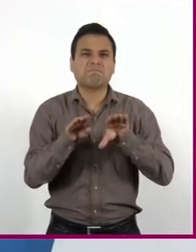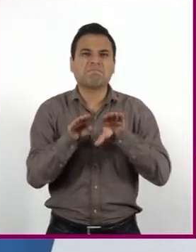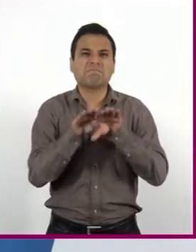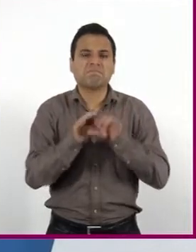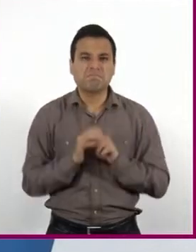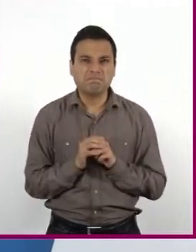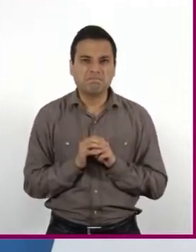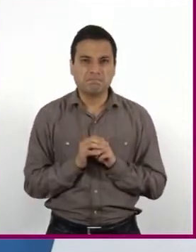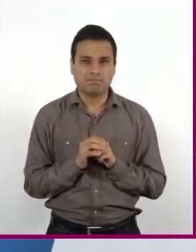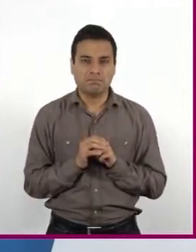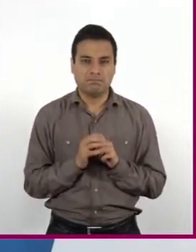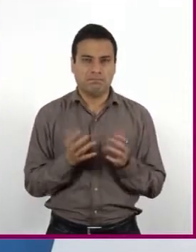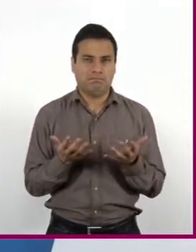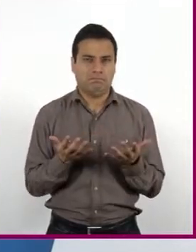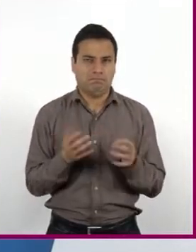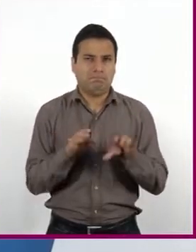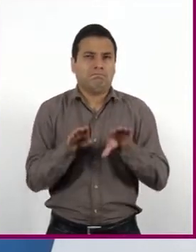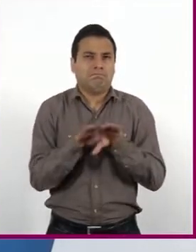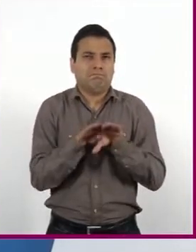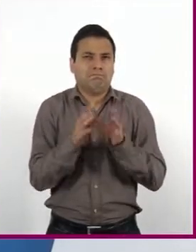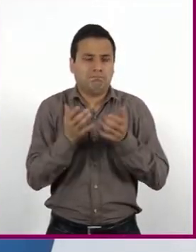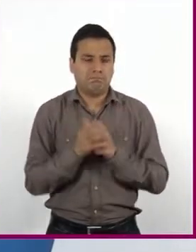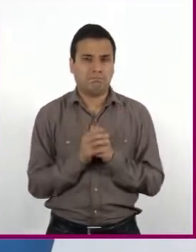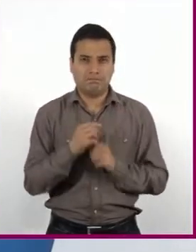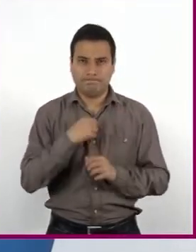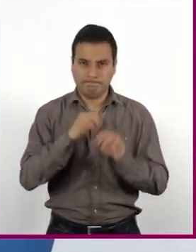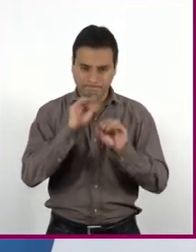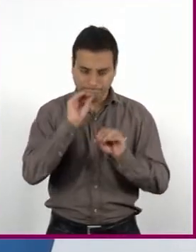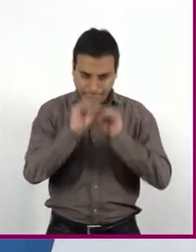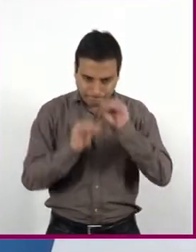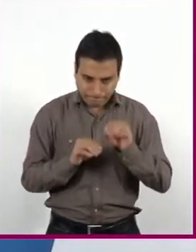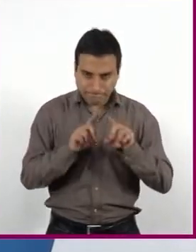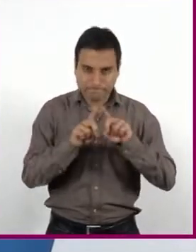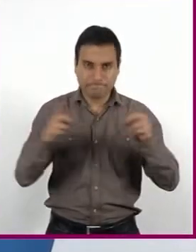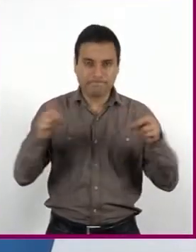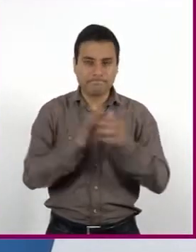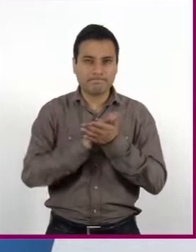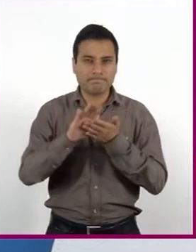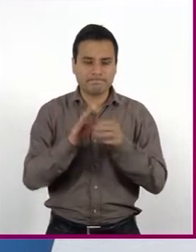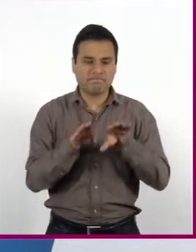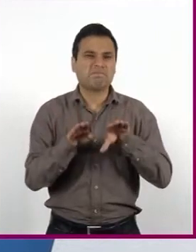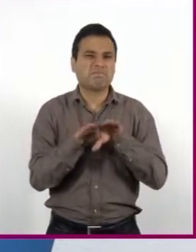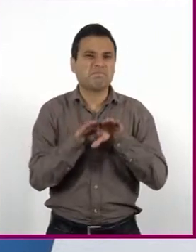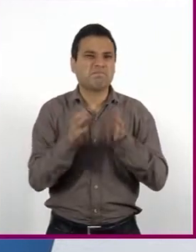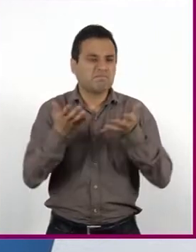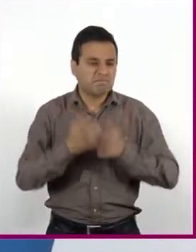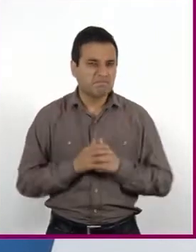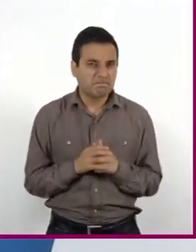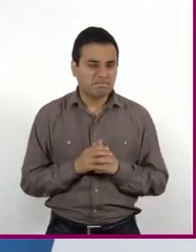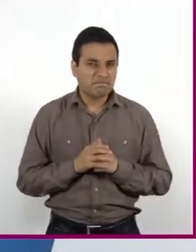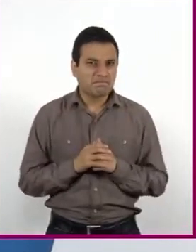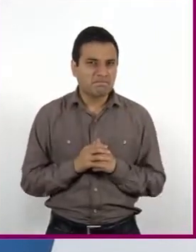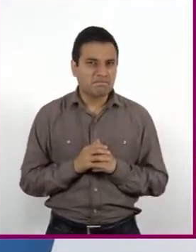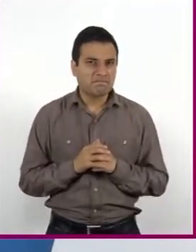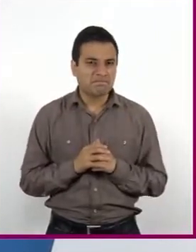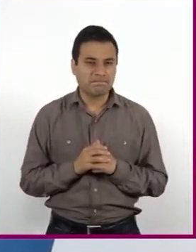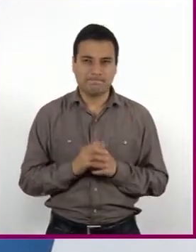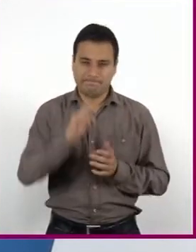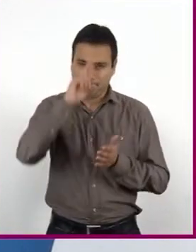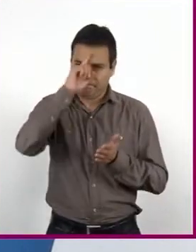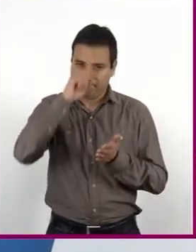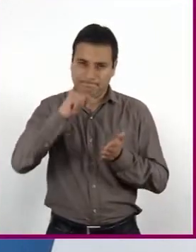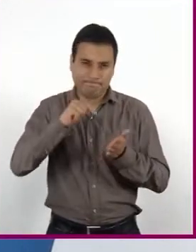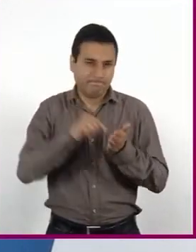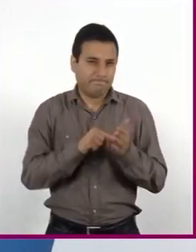viceversa? Es decir, ¿cómo construimos el desarrollo plano de un cuerpo geométrico específico?